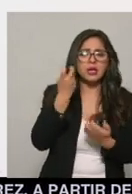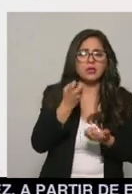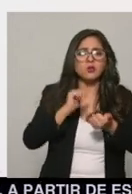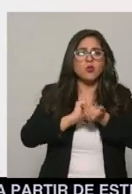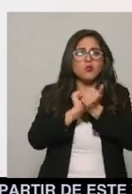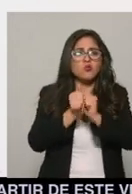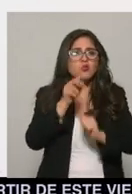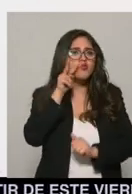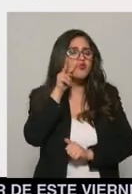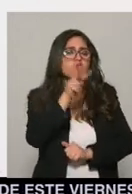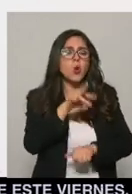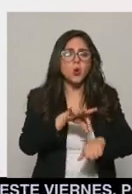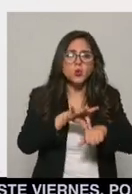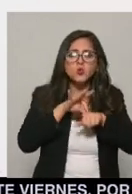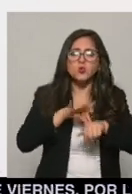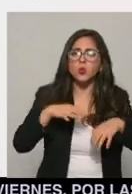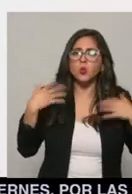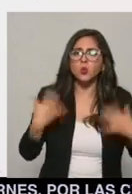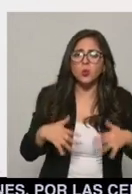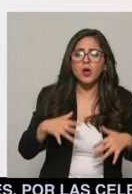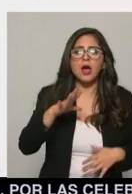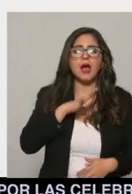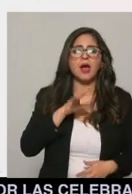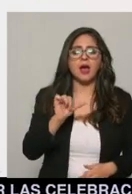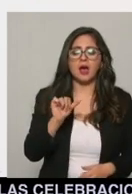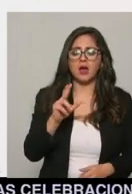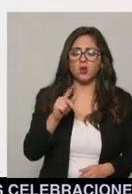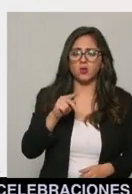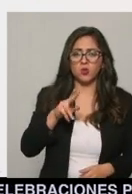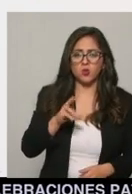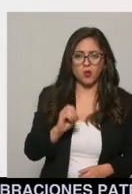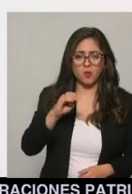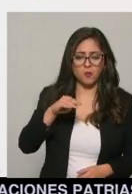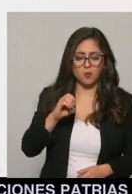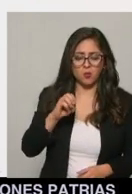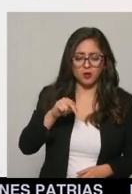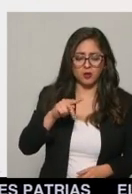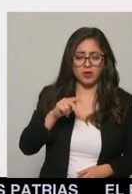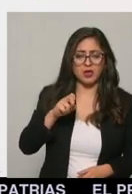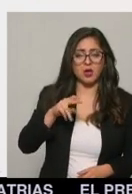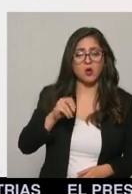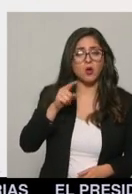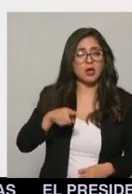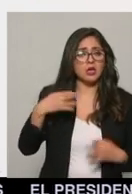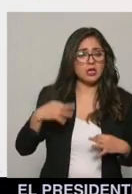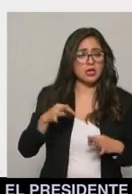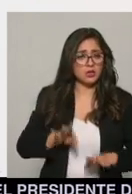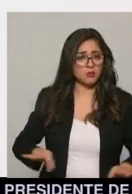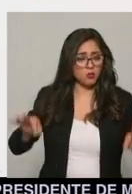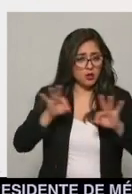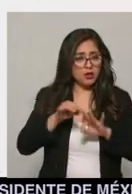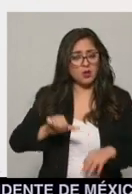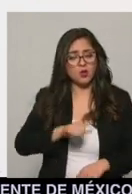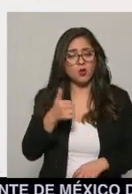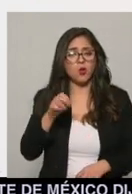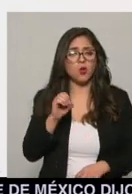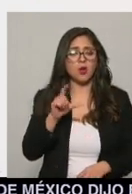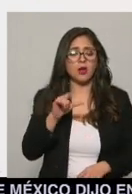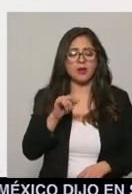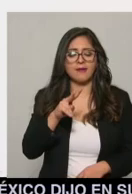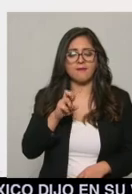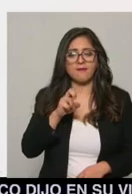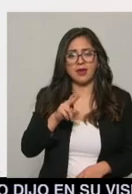deslumbró. Está Arturo Montero, que es un arqueoastrónomo en esa pieza, y Oliver Velázquez, a quien le